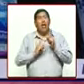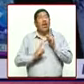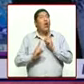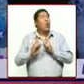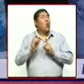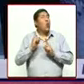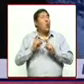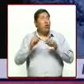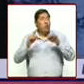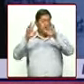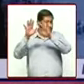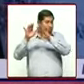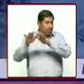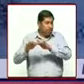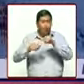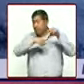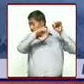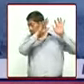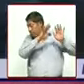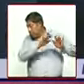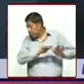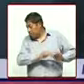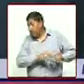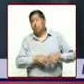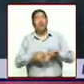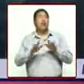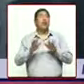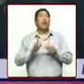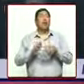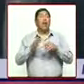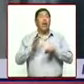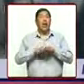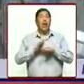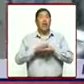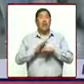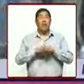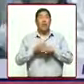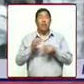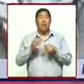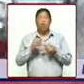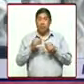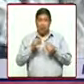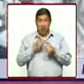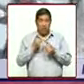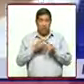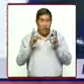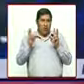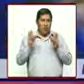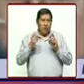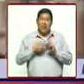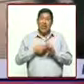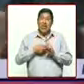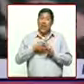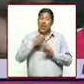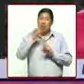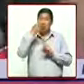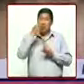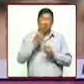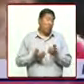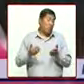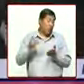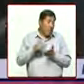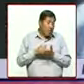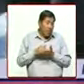algunas lluvias dispersas tanto en Santa Cruz, Beni y Pan. Tenemos un aviso de alerta de prioridad naranja por ascenso de temperaturas máximas,